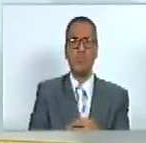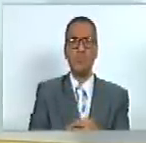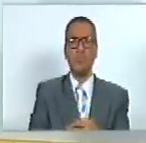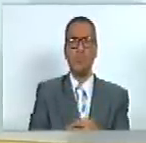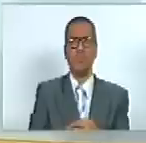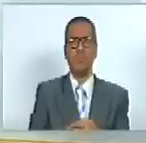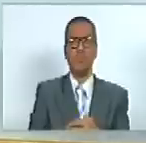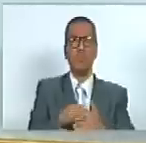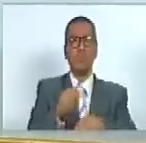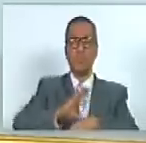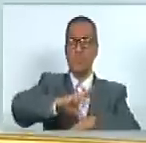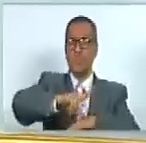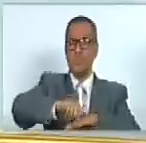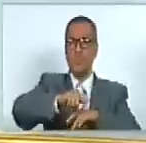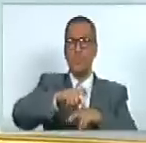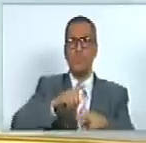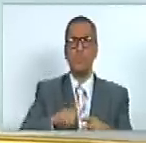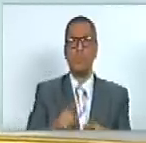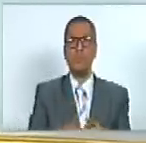de robo,